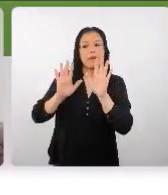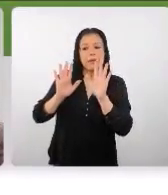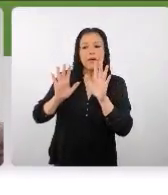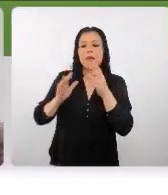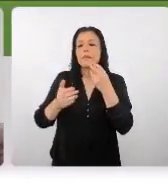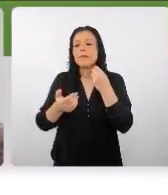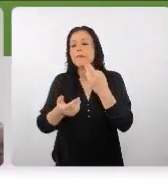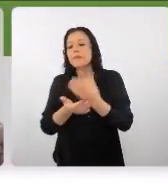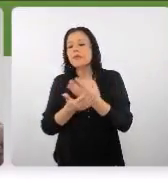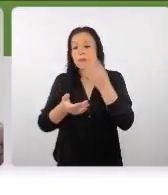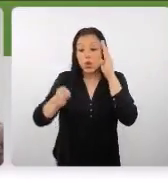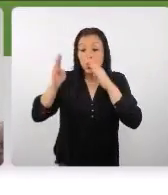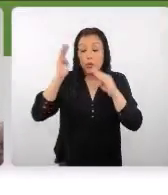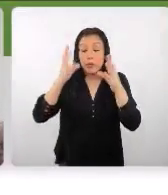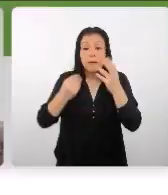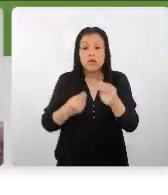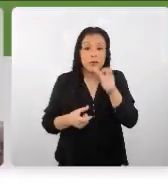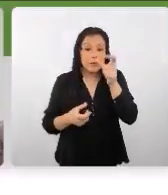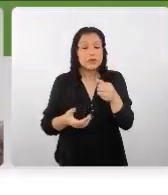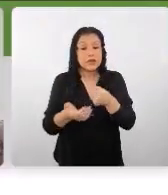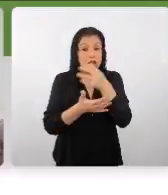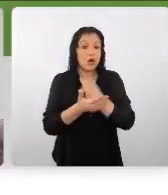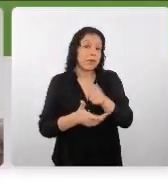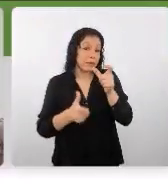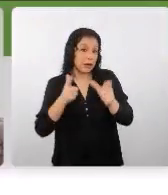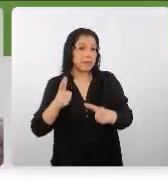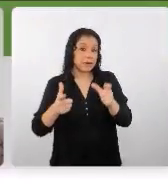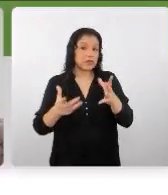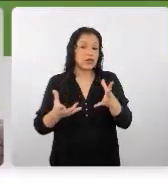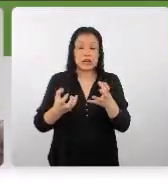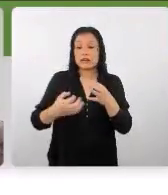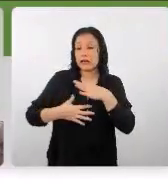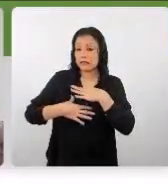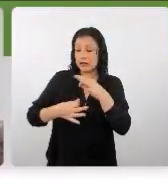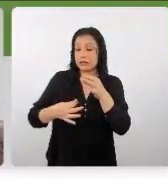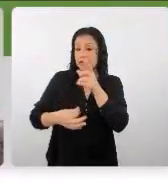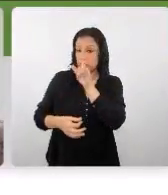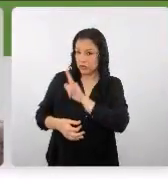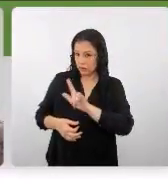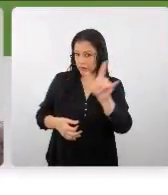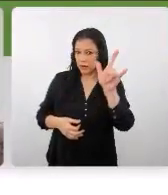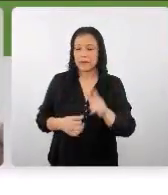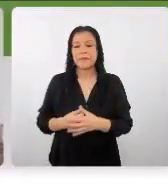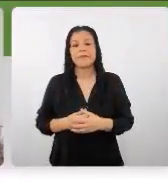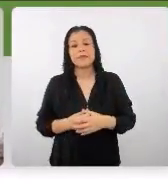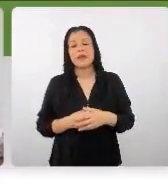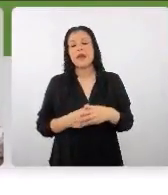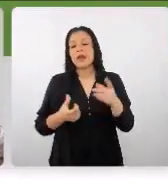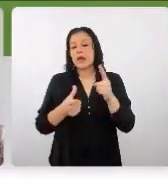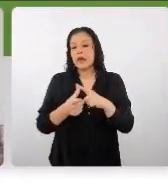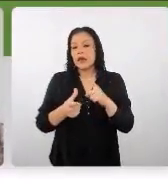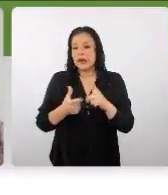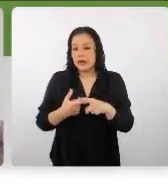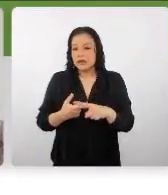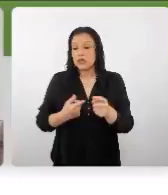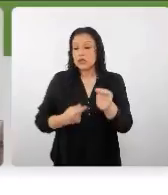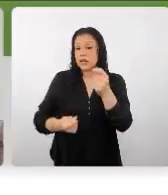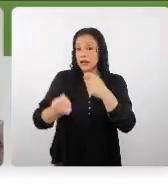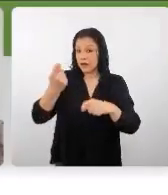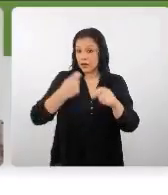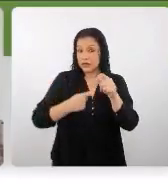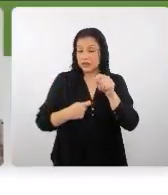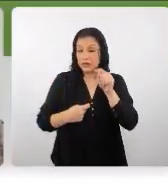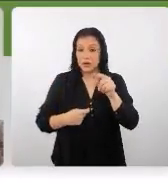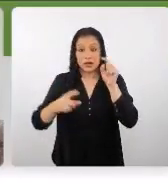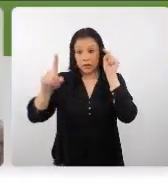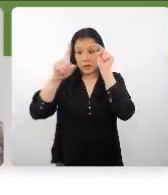consumidor final, por la población que tiene y que están interesadas en viajar. Entonces, la negociación que ellos buscan